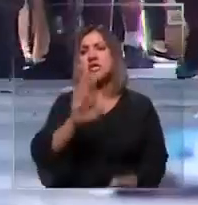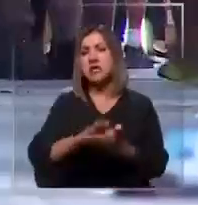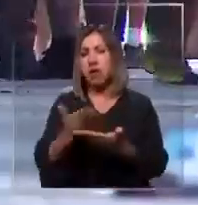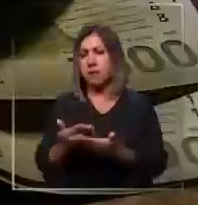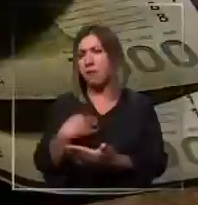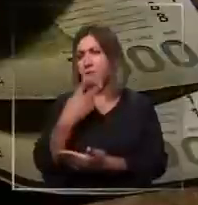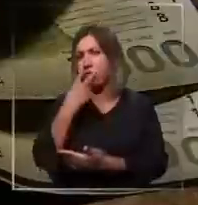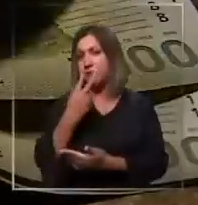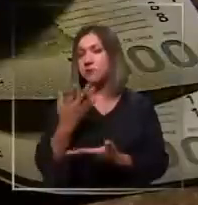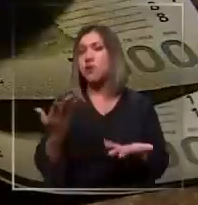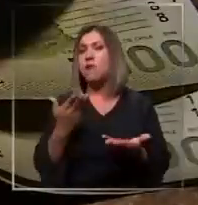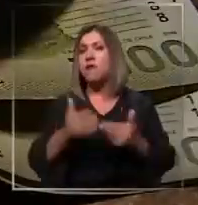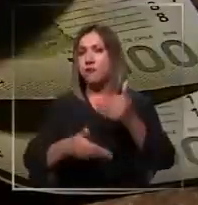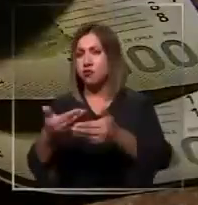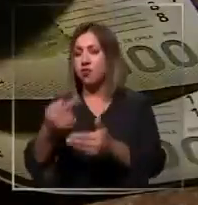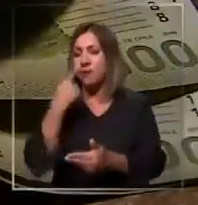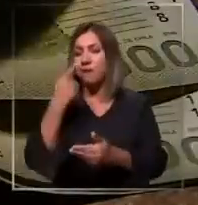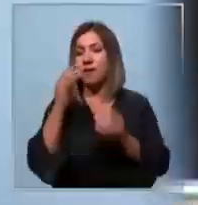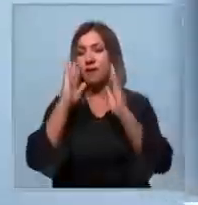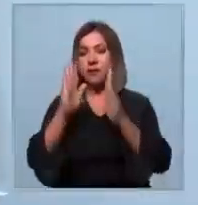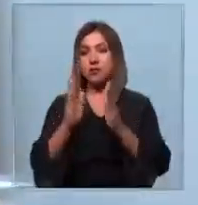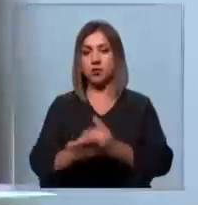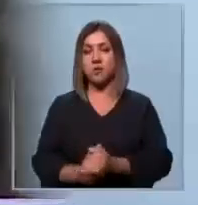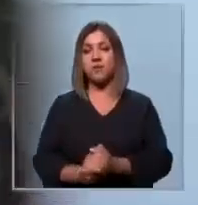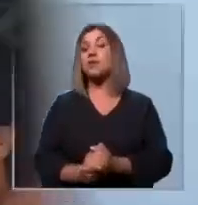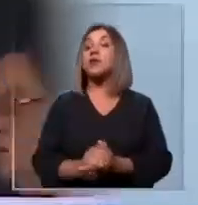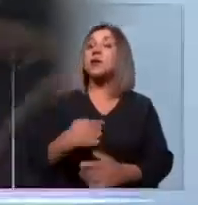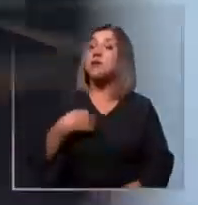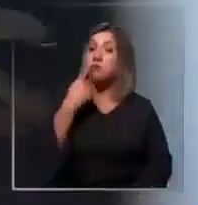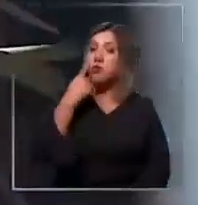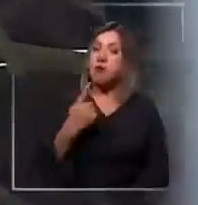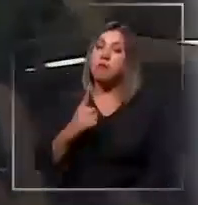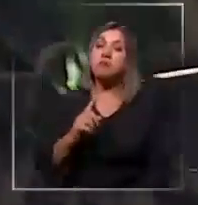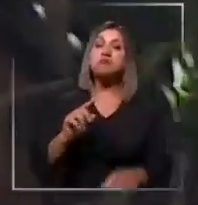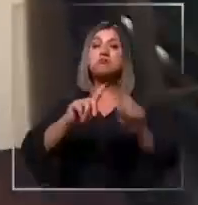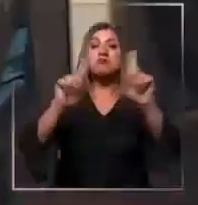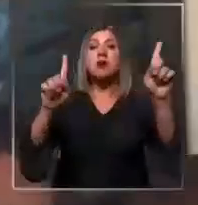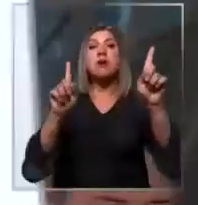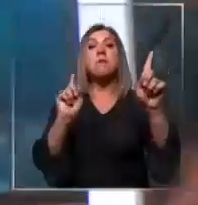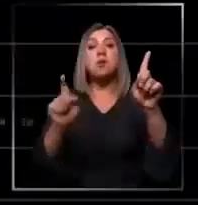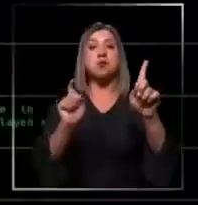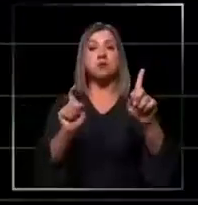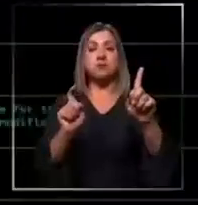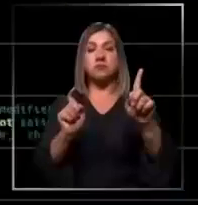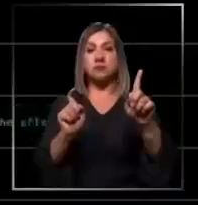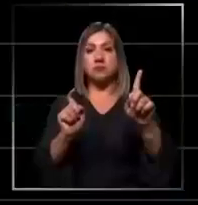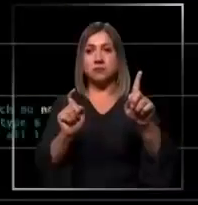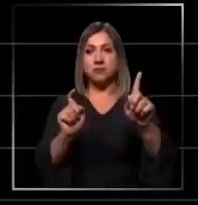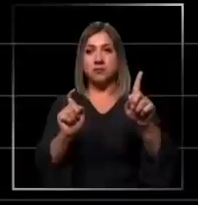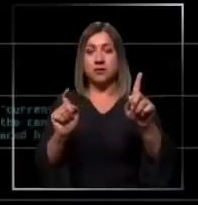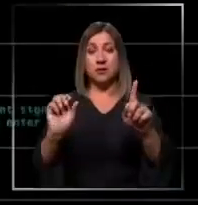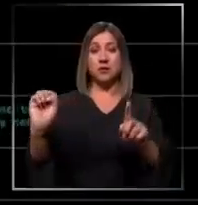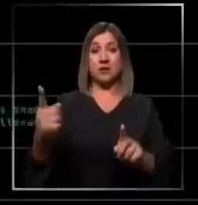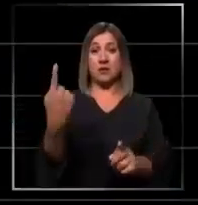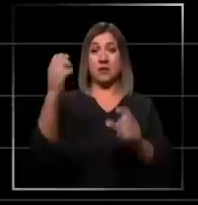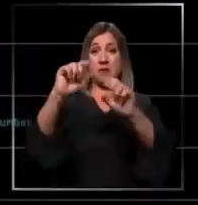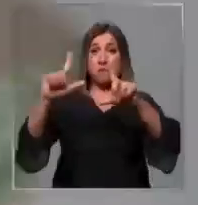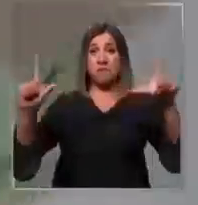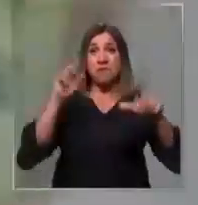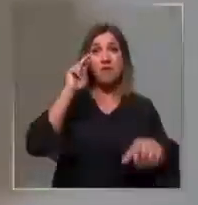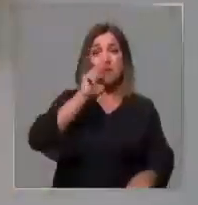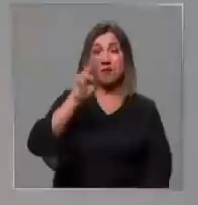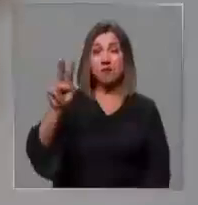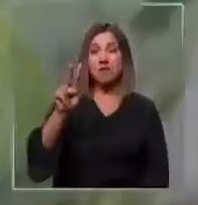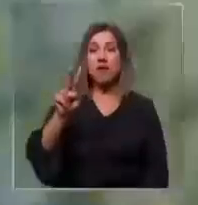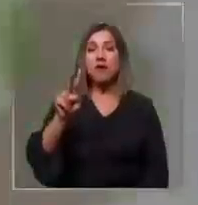concreto, ¿cómo funciona? Presta atención. Hicimos el ejercicio y pinchamos el link desde modo incógnito. Lo primero en que debe fijarse es